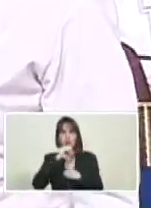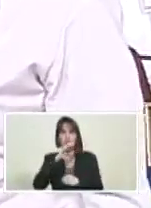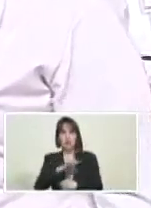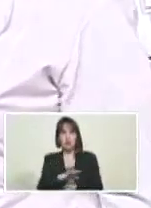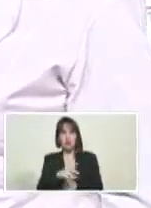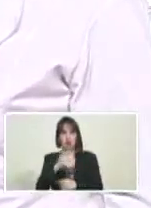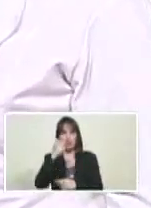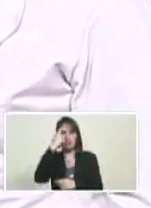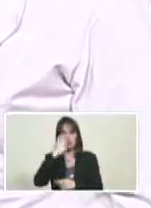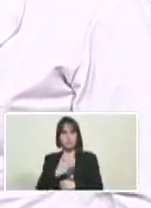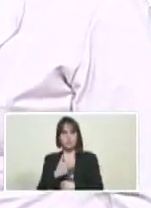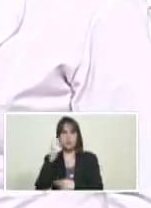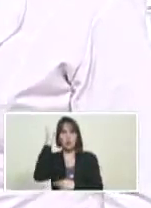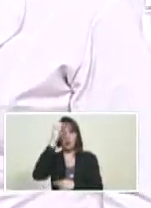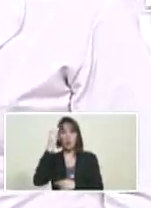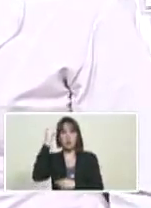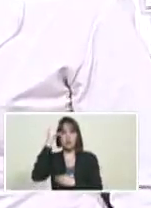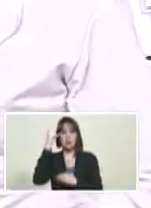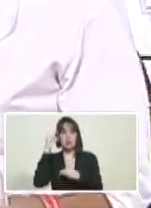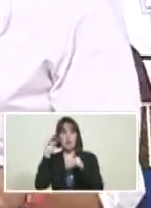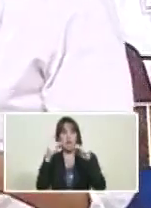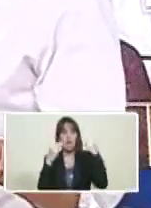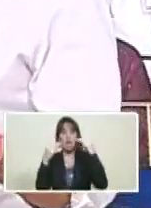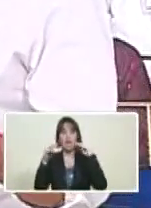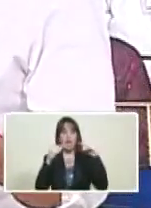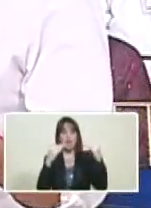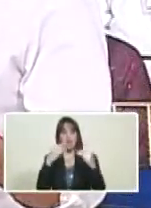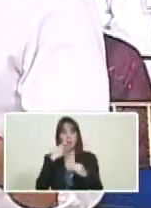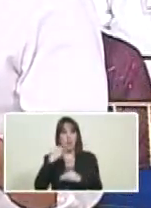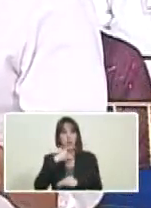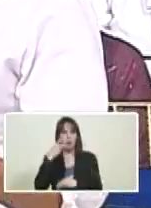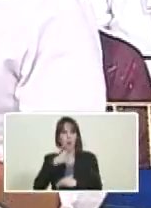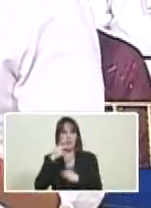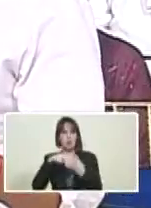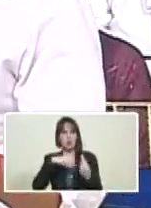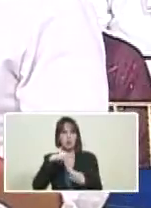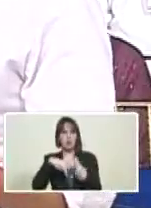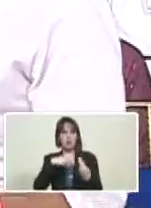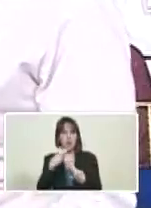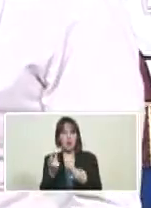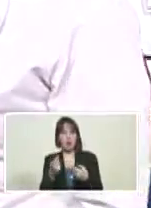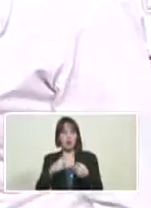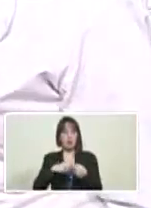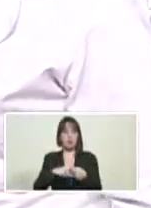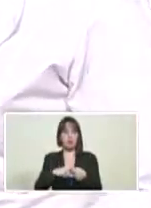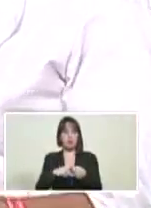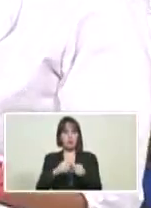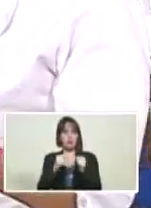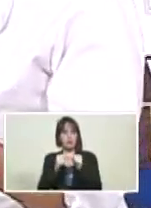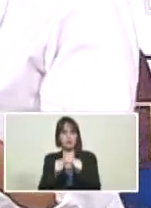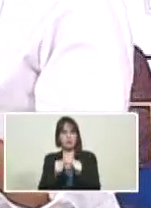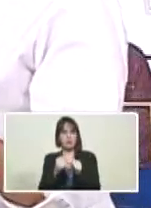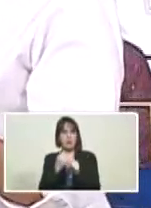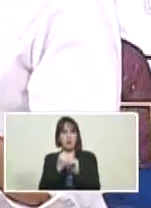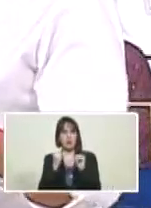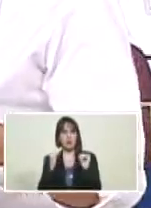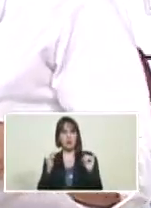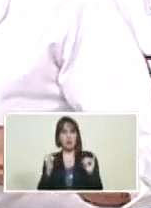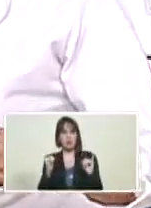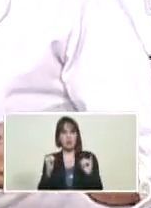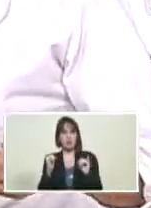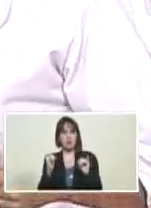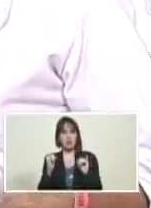con conciencia ética, política y revolucionaria que se sumen hacia la consolidación de nuestra independencia y